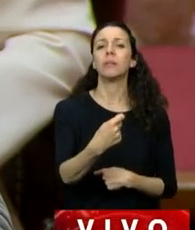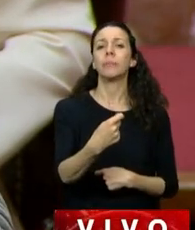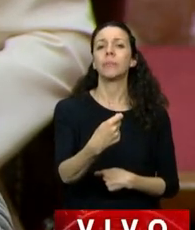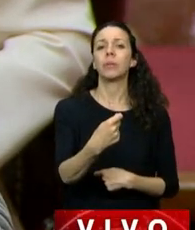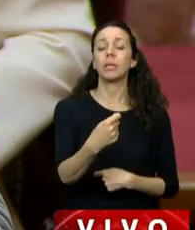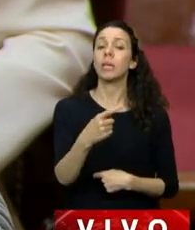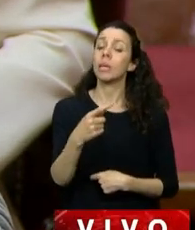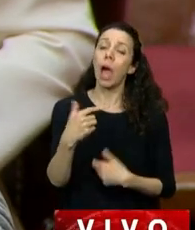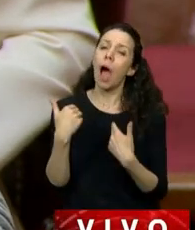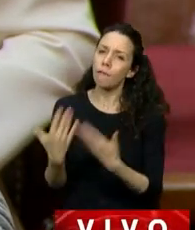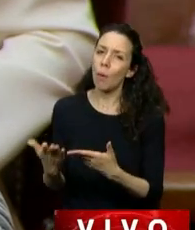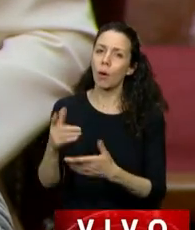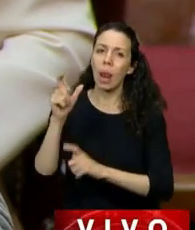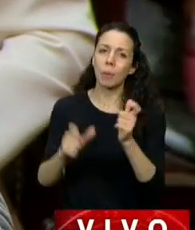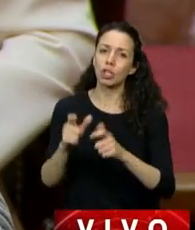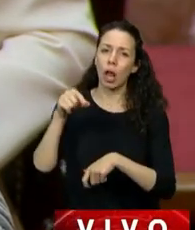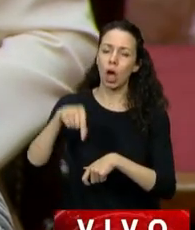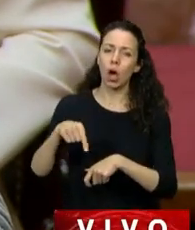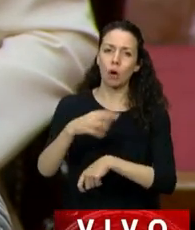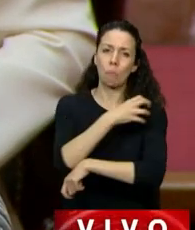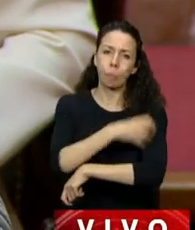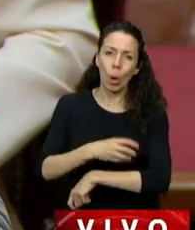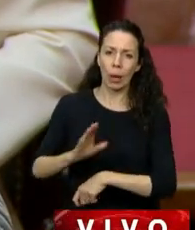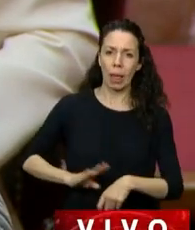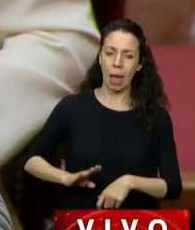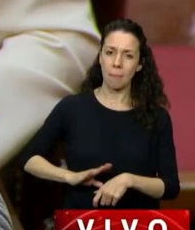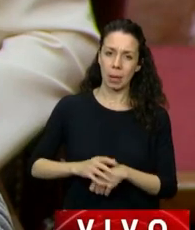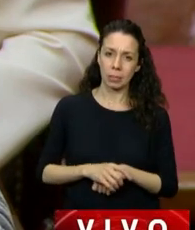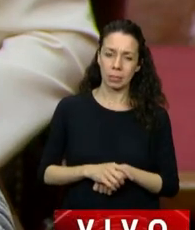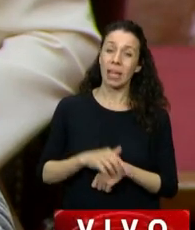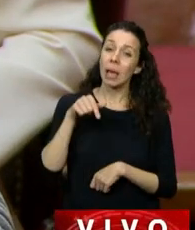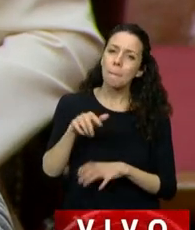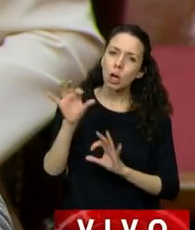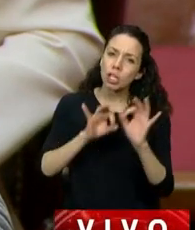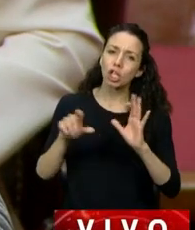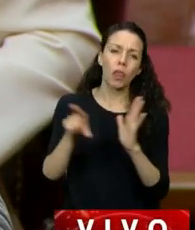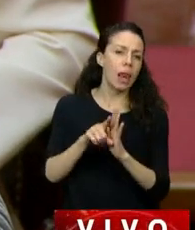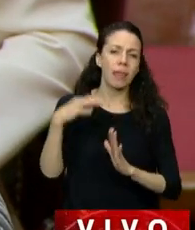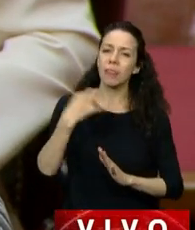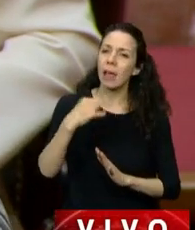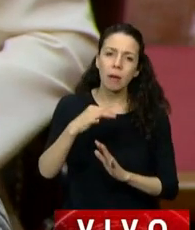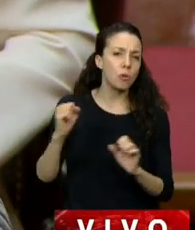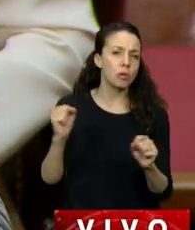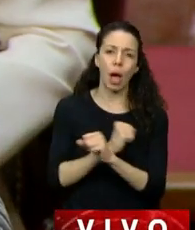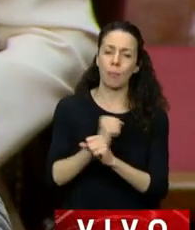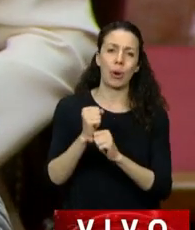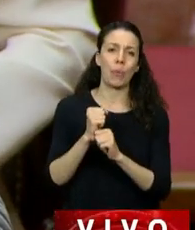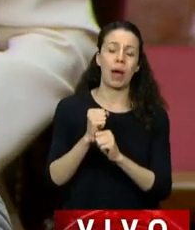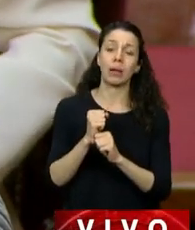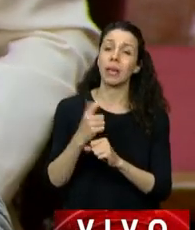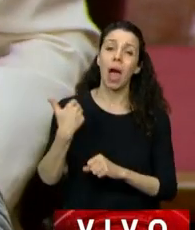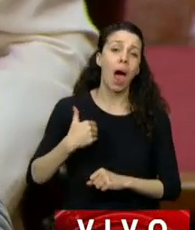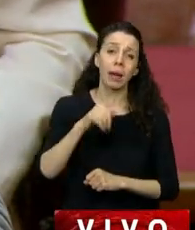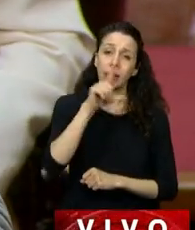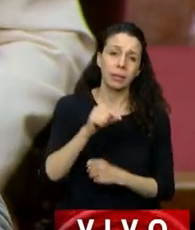pasando hambre. Aprobemos de una vez por todas estos proyectos de ley que tanto necesitan nuestro